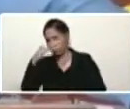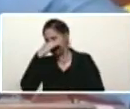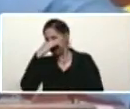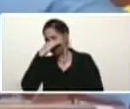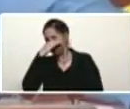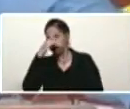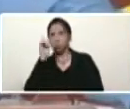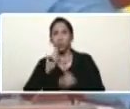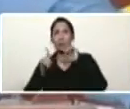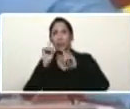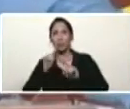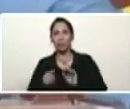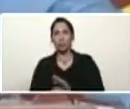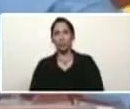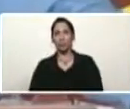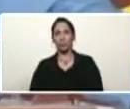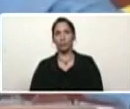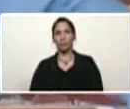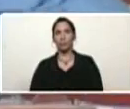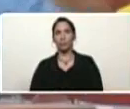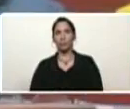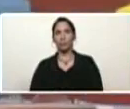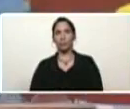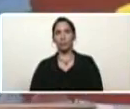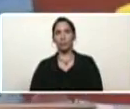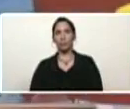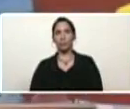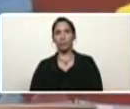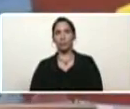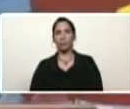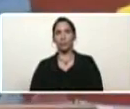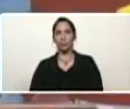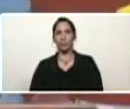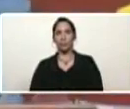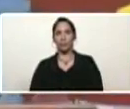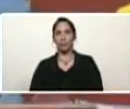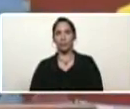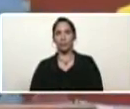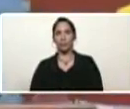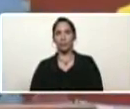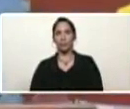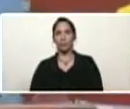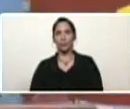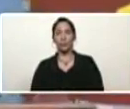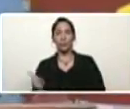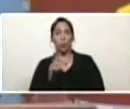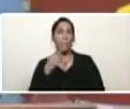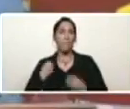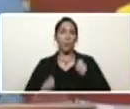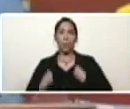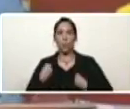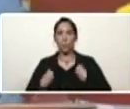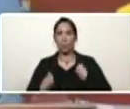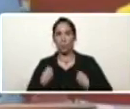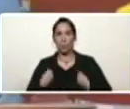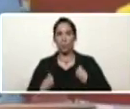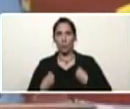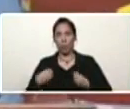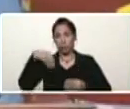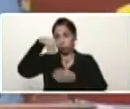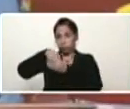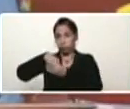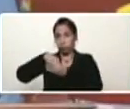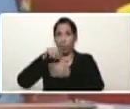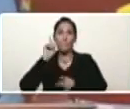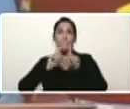tan mentirosos que no se preocupan en meter su